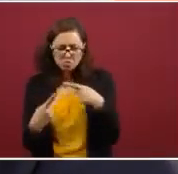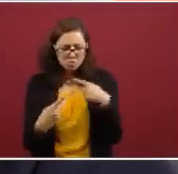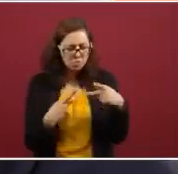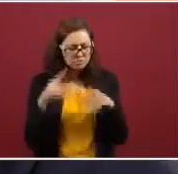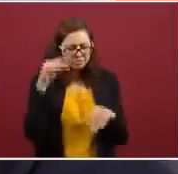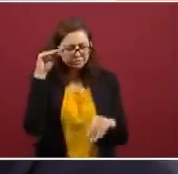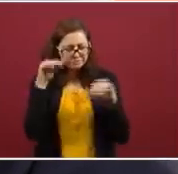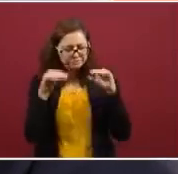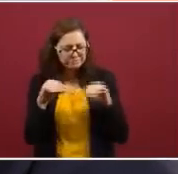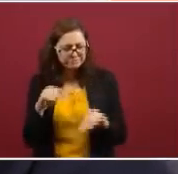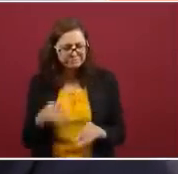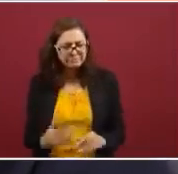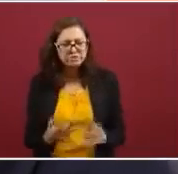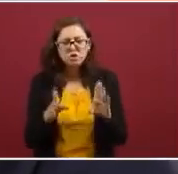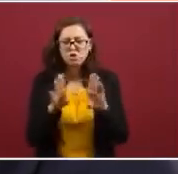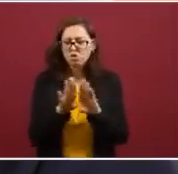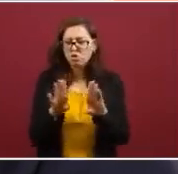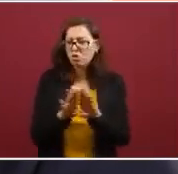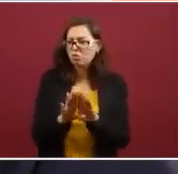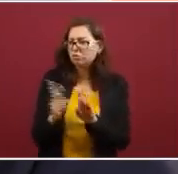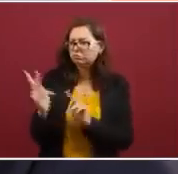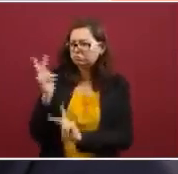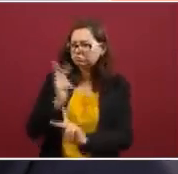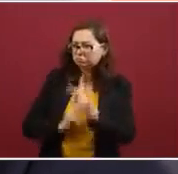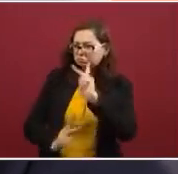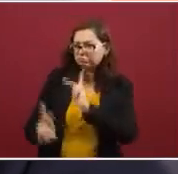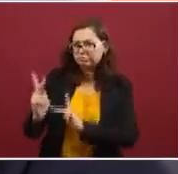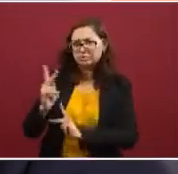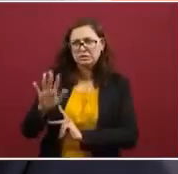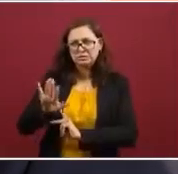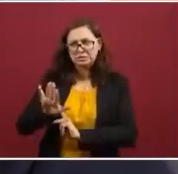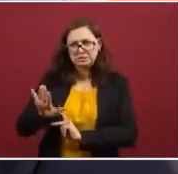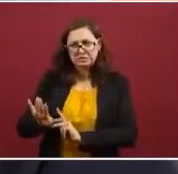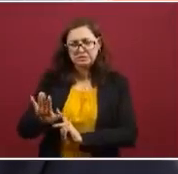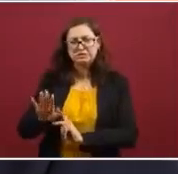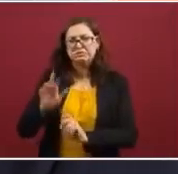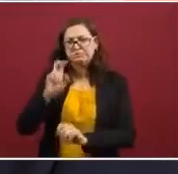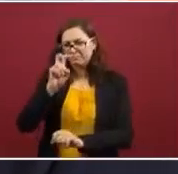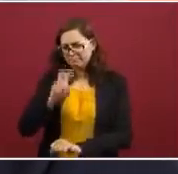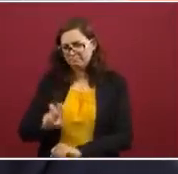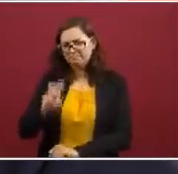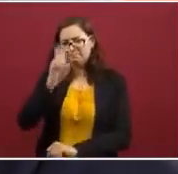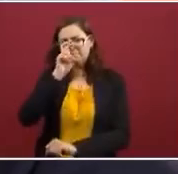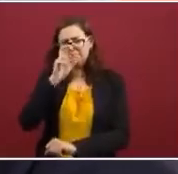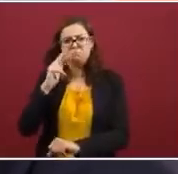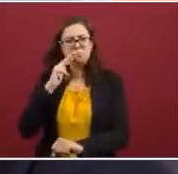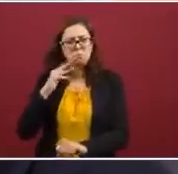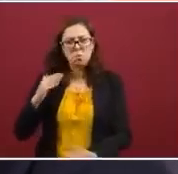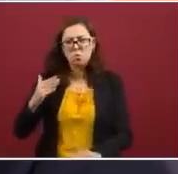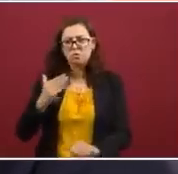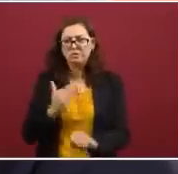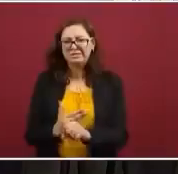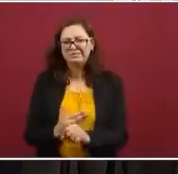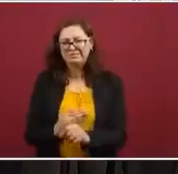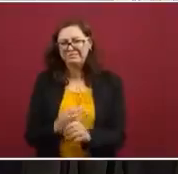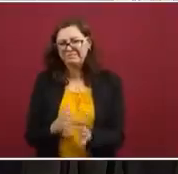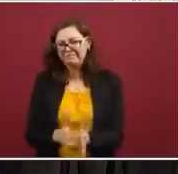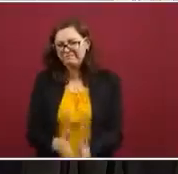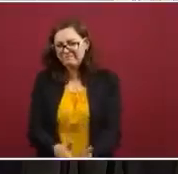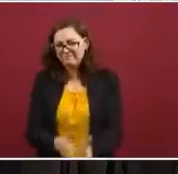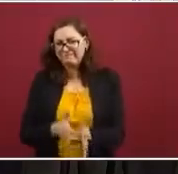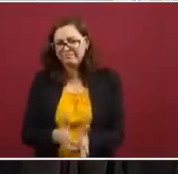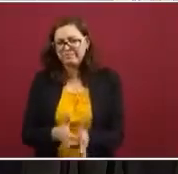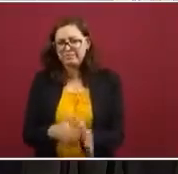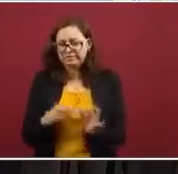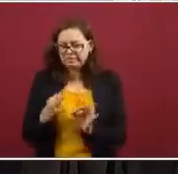en el manejo de la deuda pública, en el marco de una política de estricta disciplina financiera, como